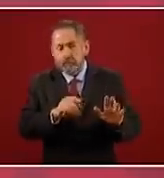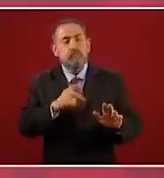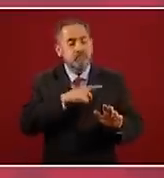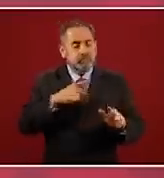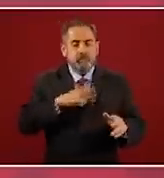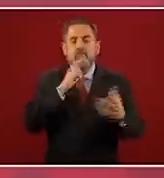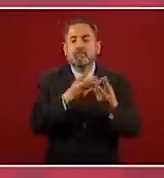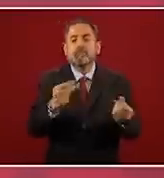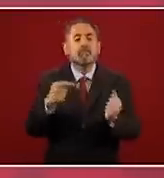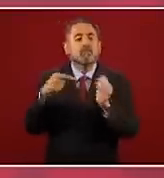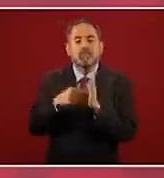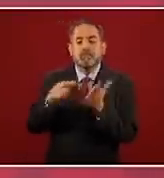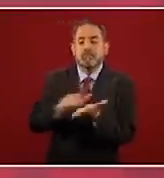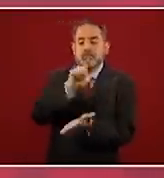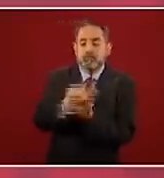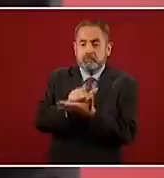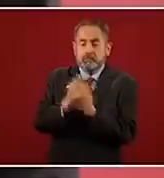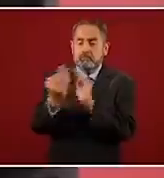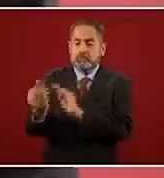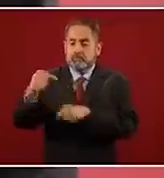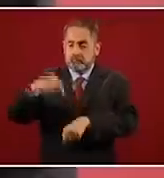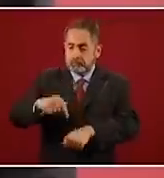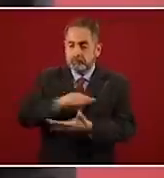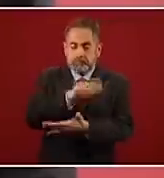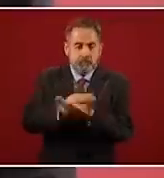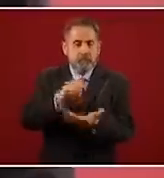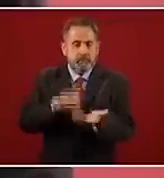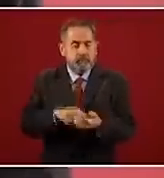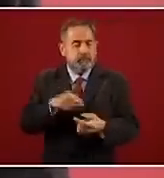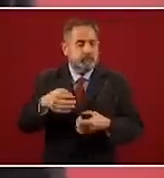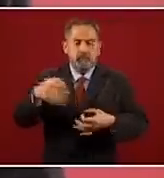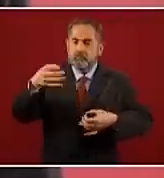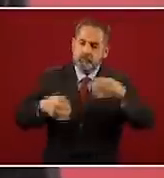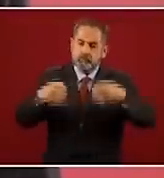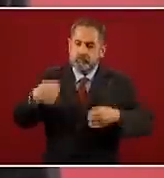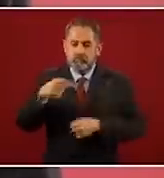que resolver con las autoridades judiciales.